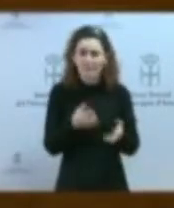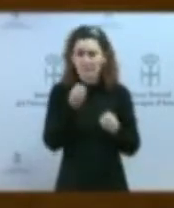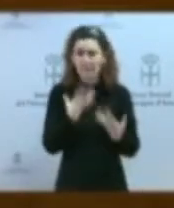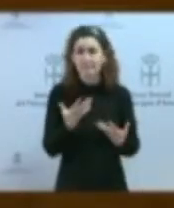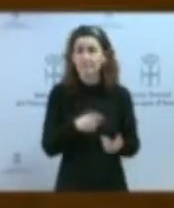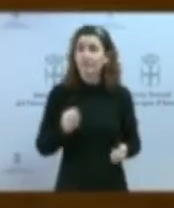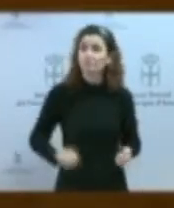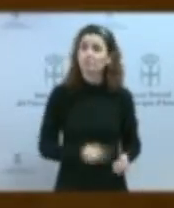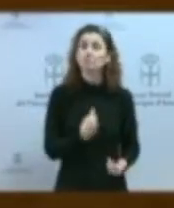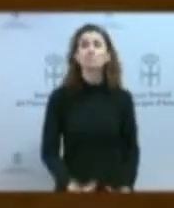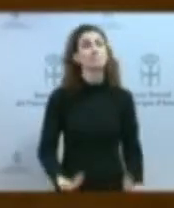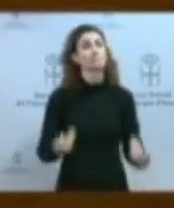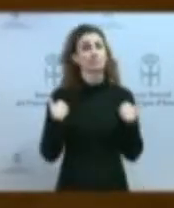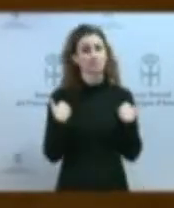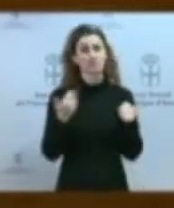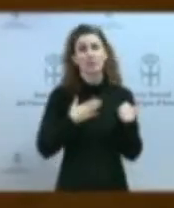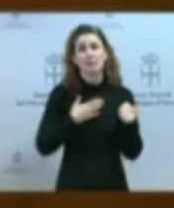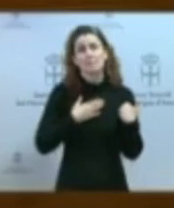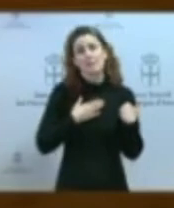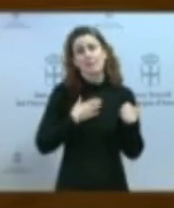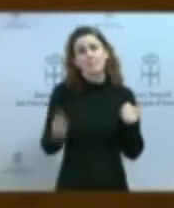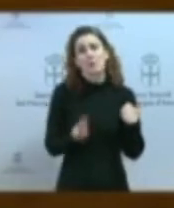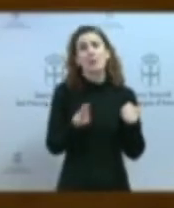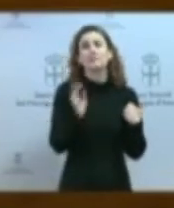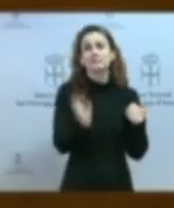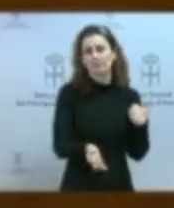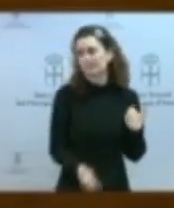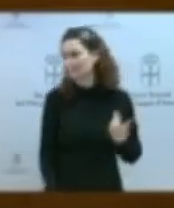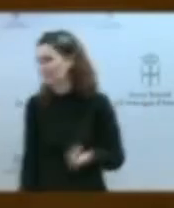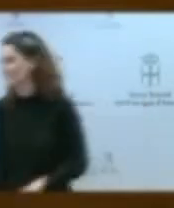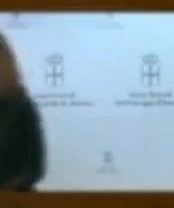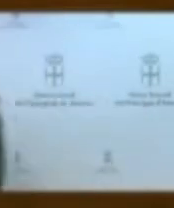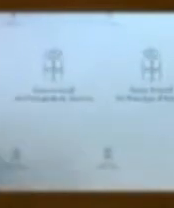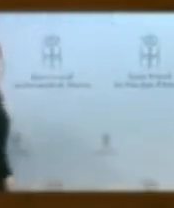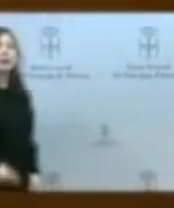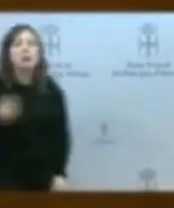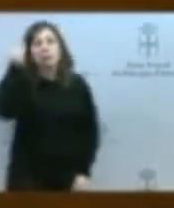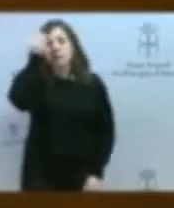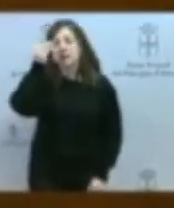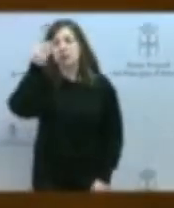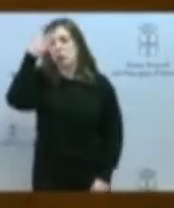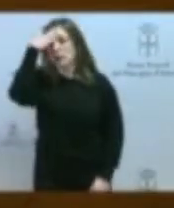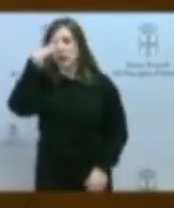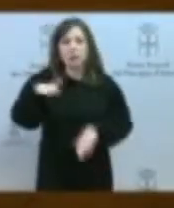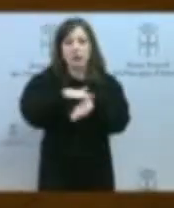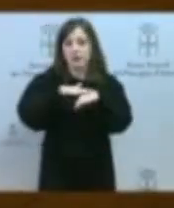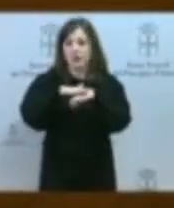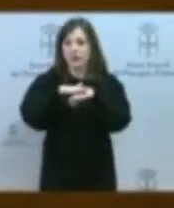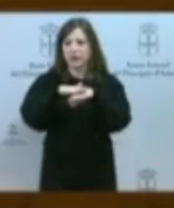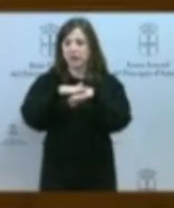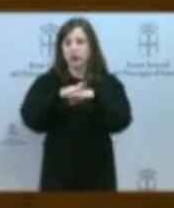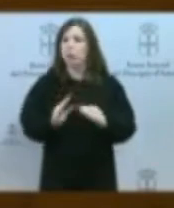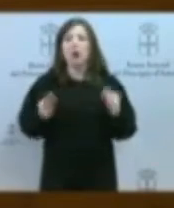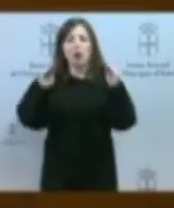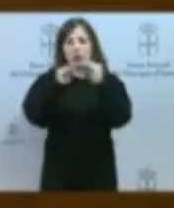aspectos mejorables, creemos que hay un principio básico compartido que es que se enfatiza el valor del bien común en una crisis social y